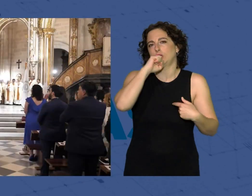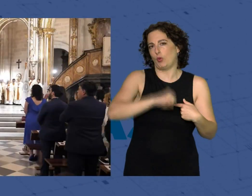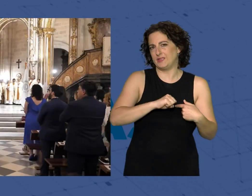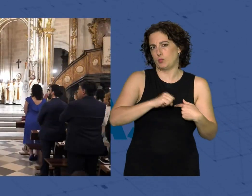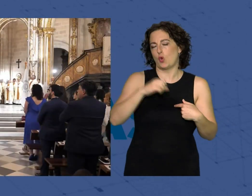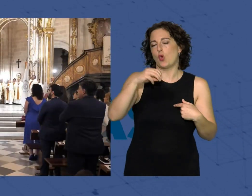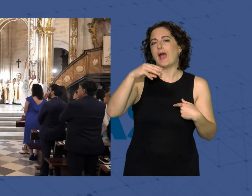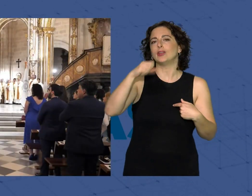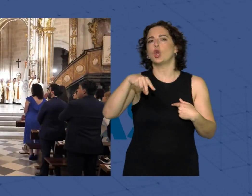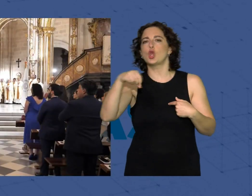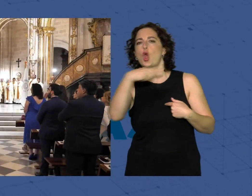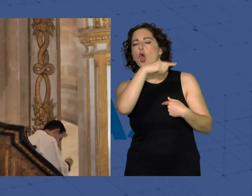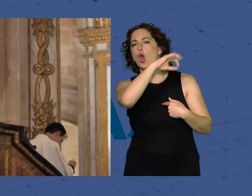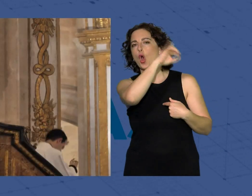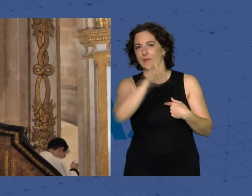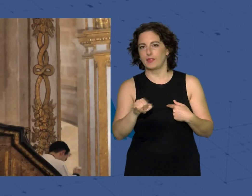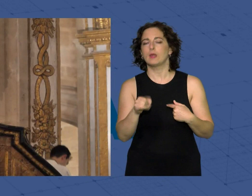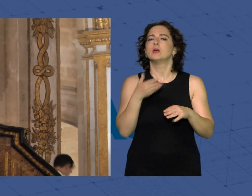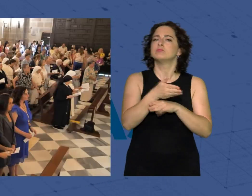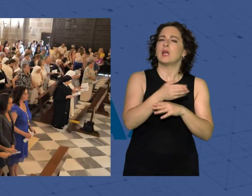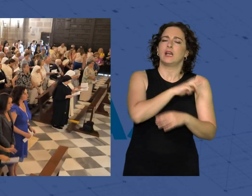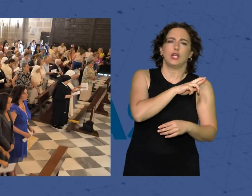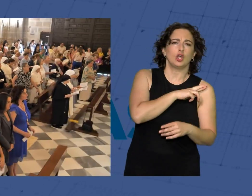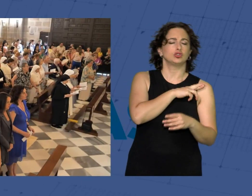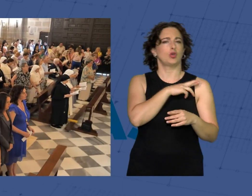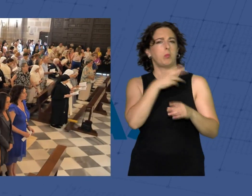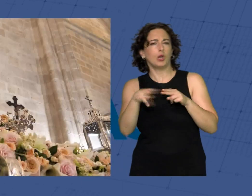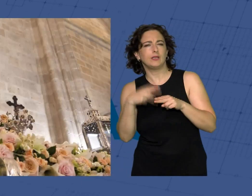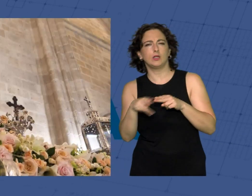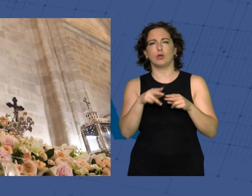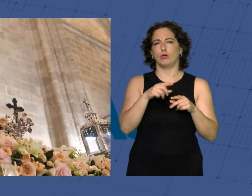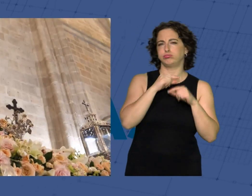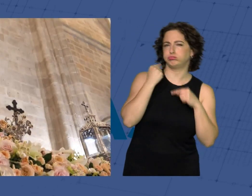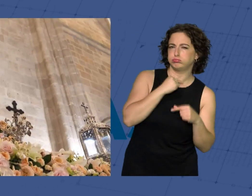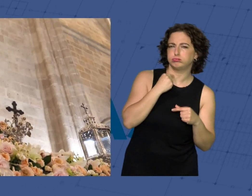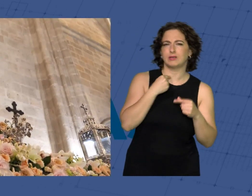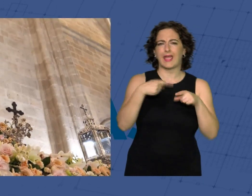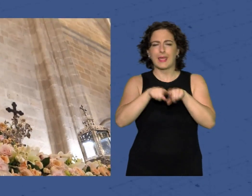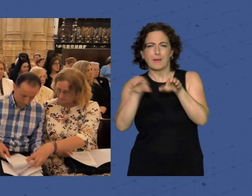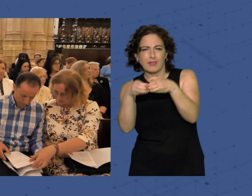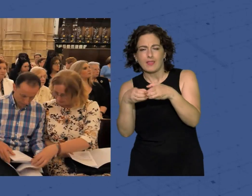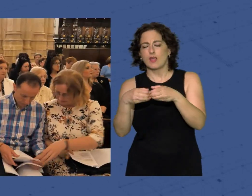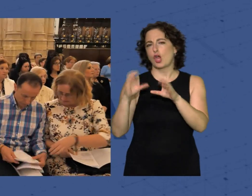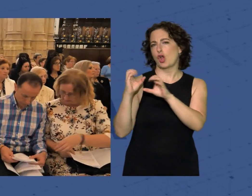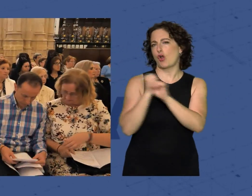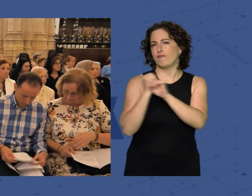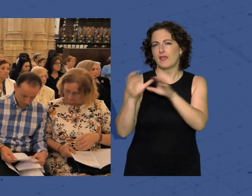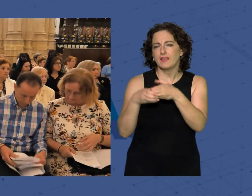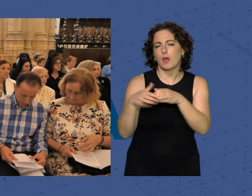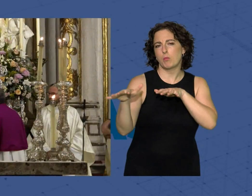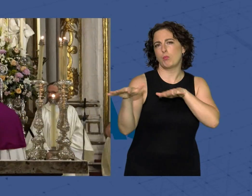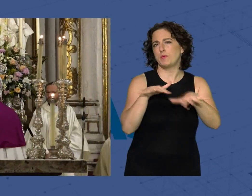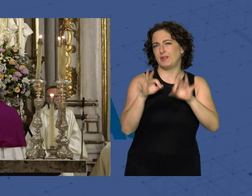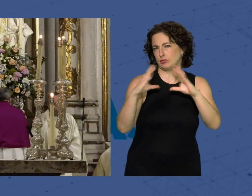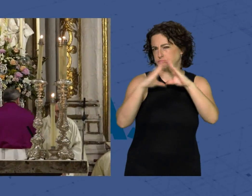Comez Cantero, a la que asistieron religiosos, políticos, presbíteros, seminaristas, hermandades, cofradías, movimientos eucarísticos y, en definitiva,